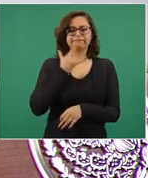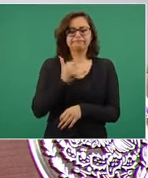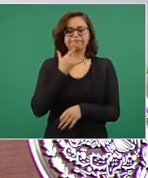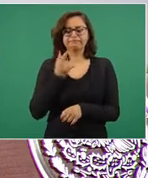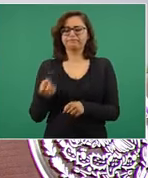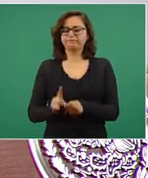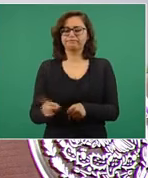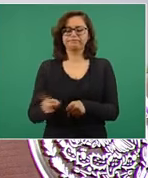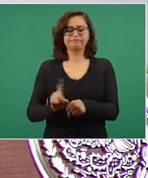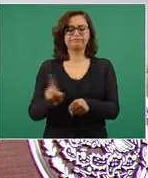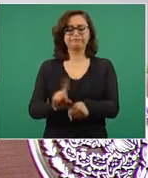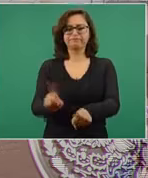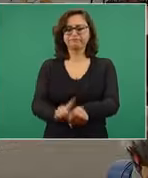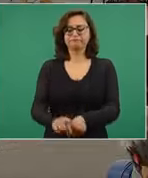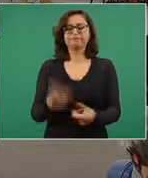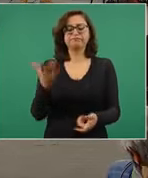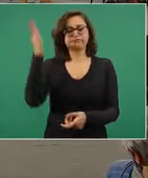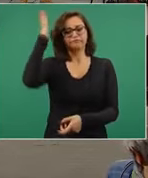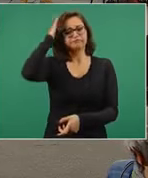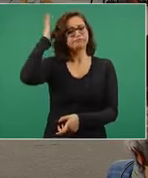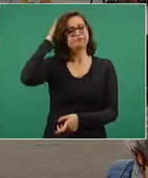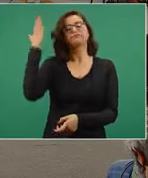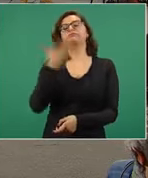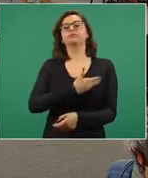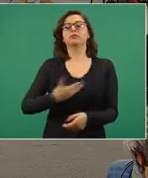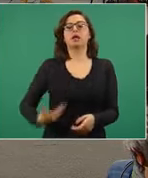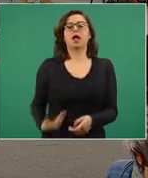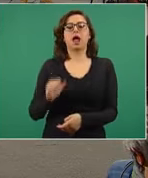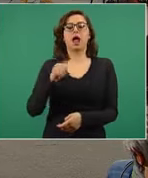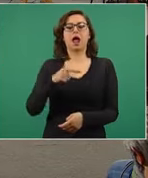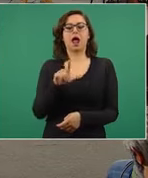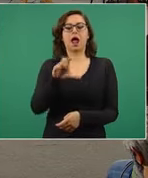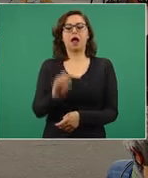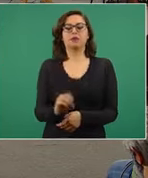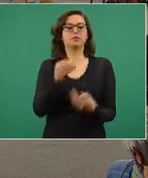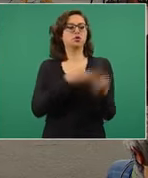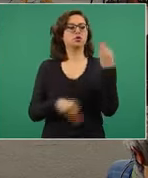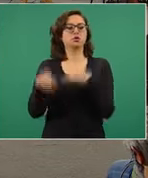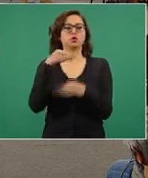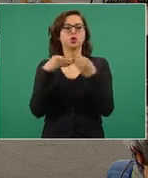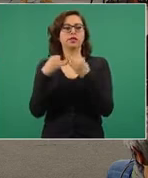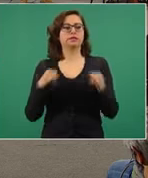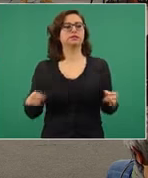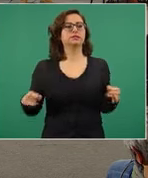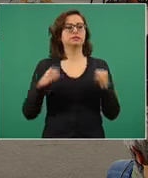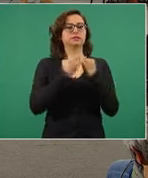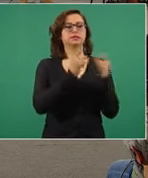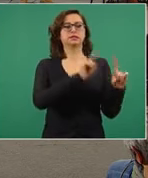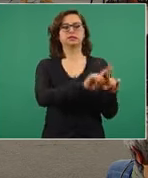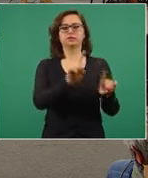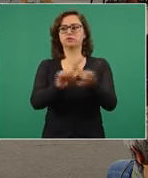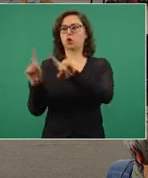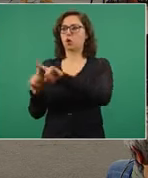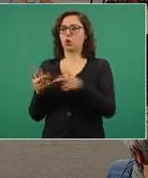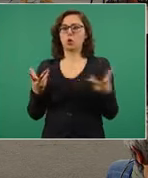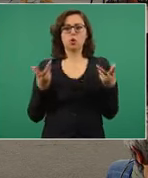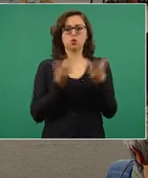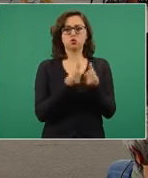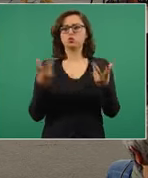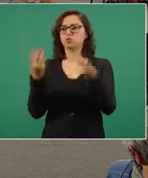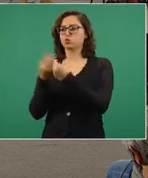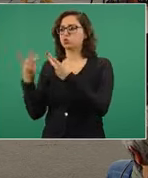Manuel López Obrador, con las, el trabajo de todas las instancias, no solamente federales, sino también